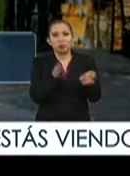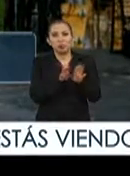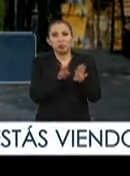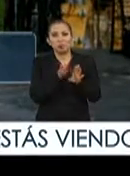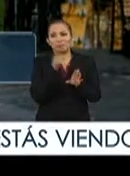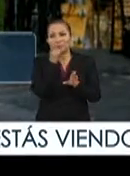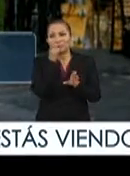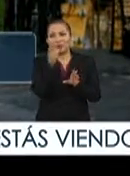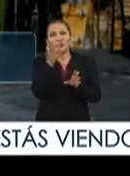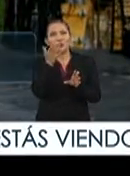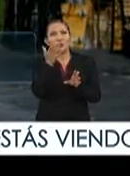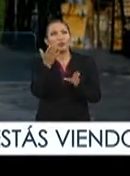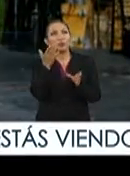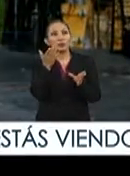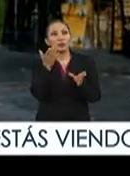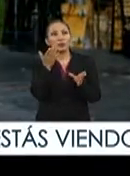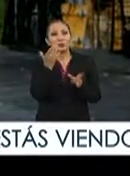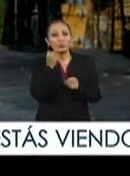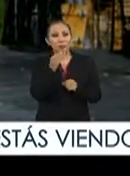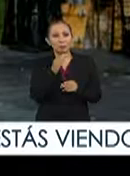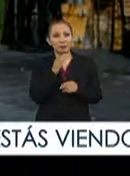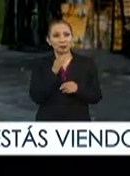¿cómo poder decirlo? No tengo ningún